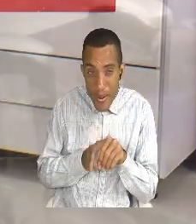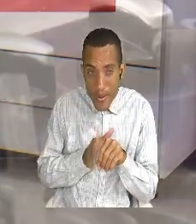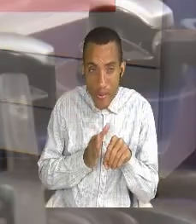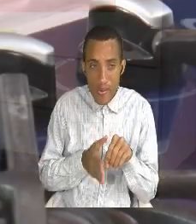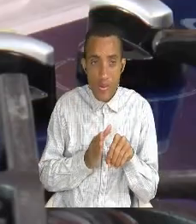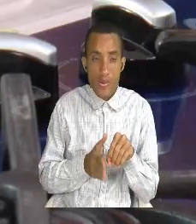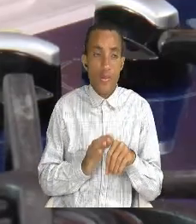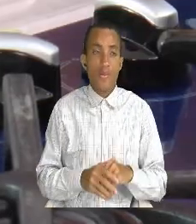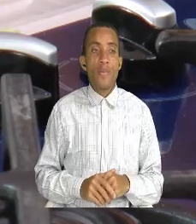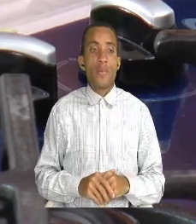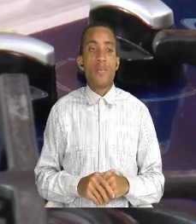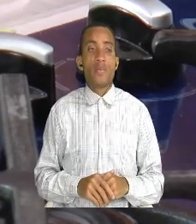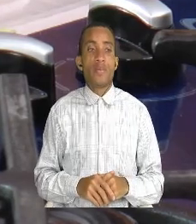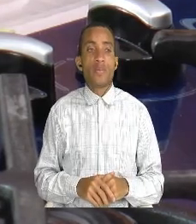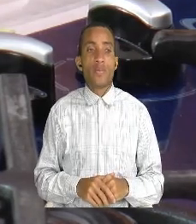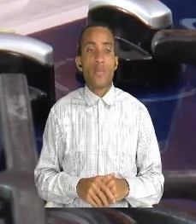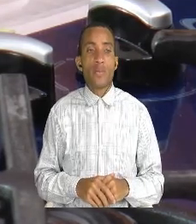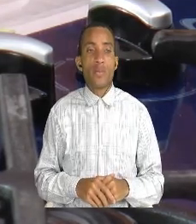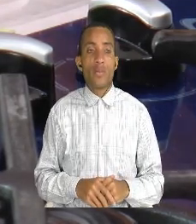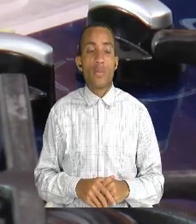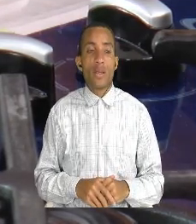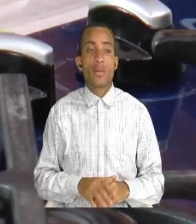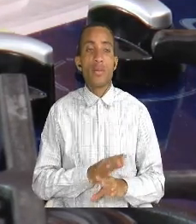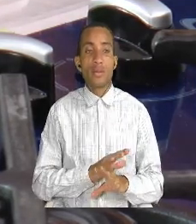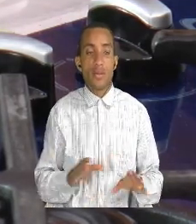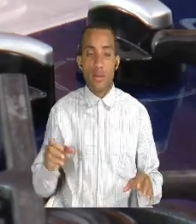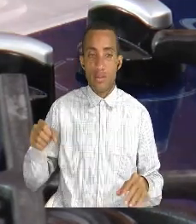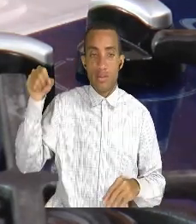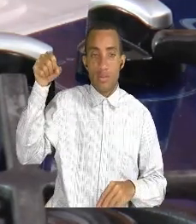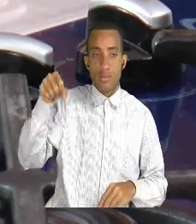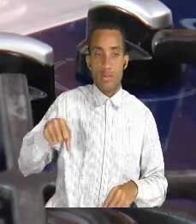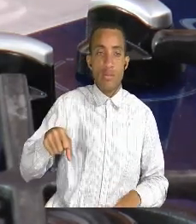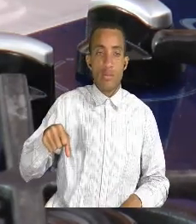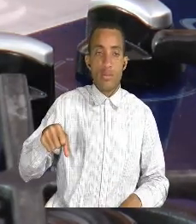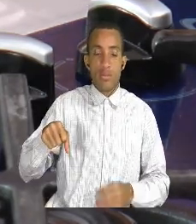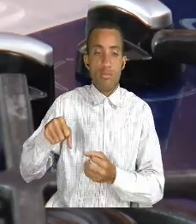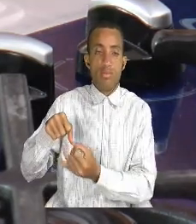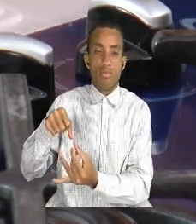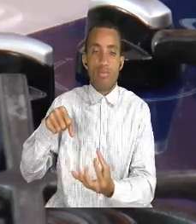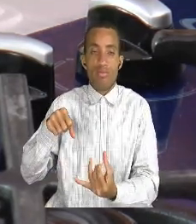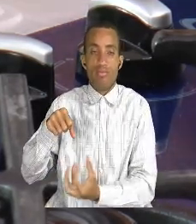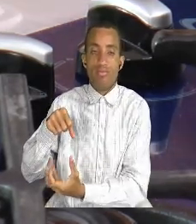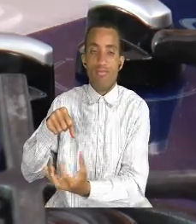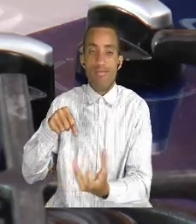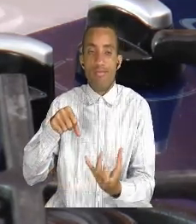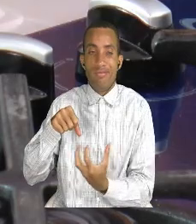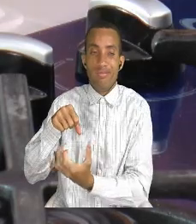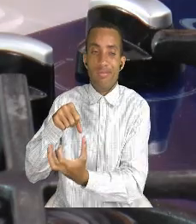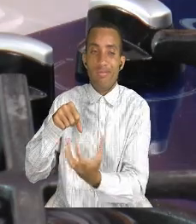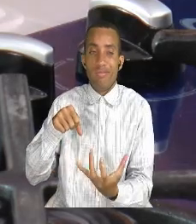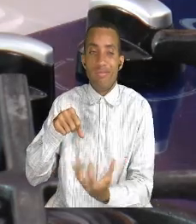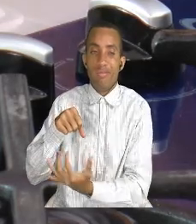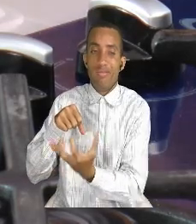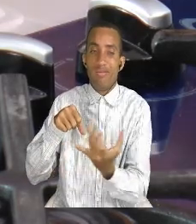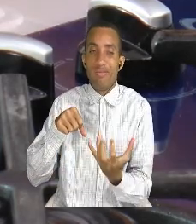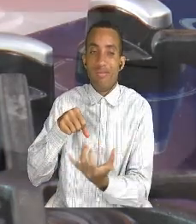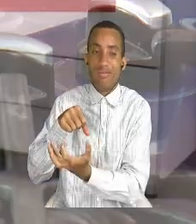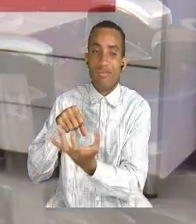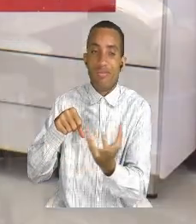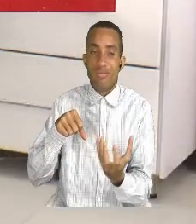entonces infinitos. Y aquí tape un poquitico nuestro arroz para que coja el vapor, todos los sabores se mezclen, se